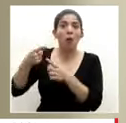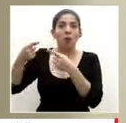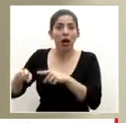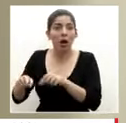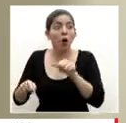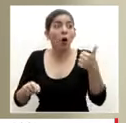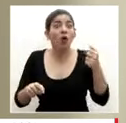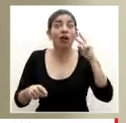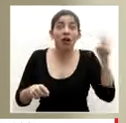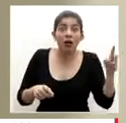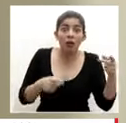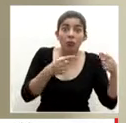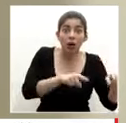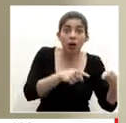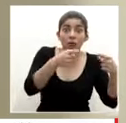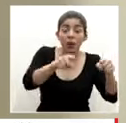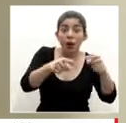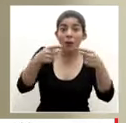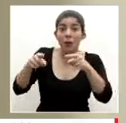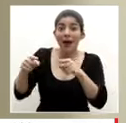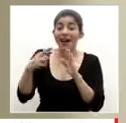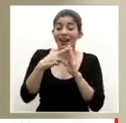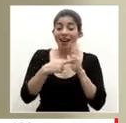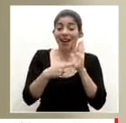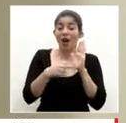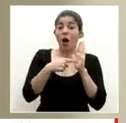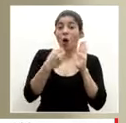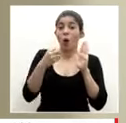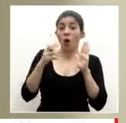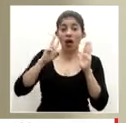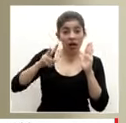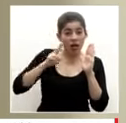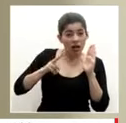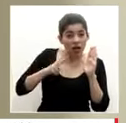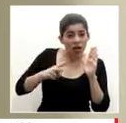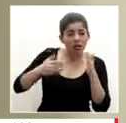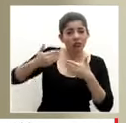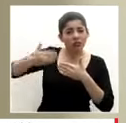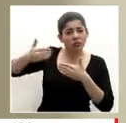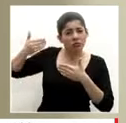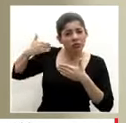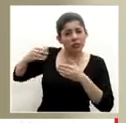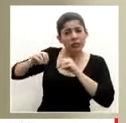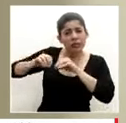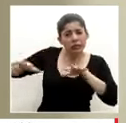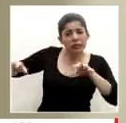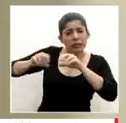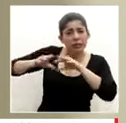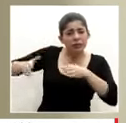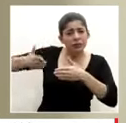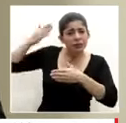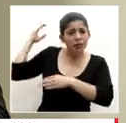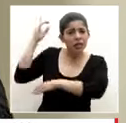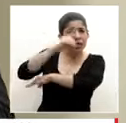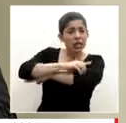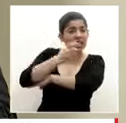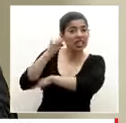caso de las reglas de oro, de todo lo que hemos venido pregonando en días anteriores,